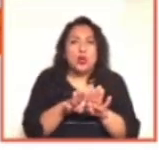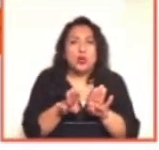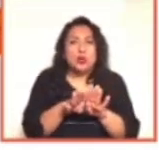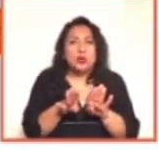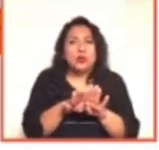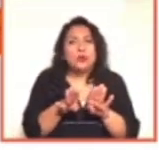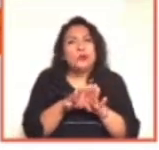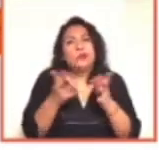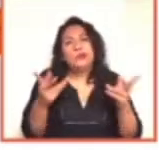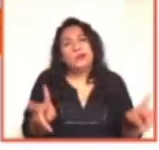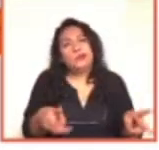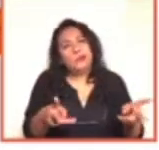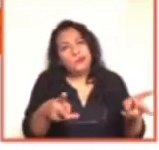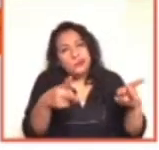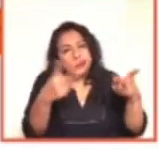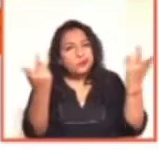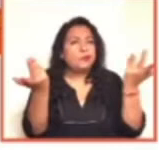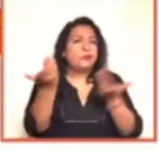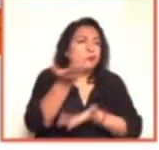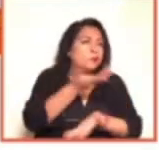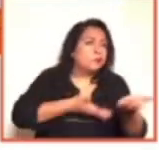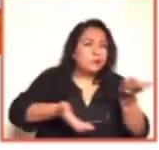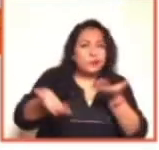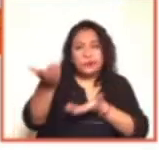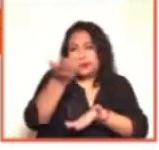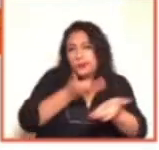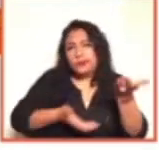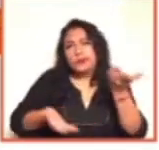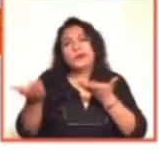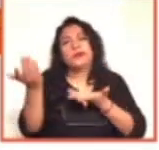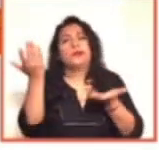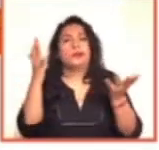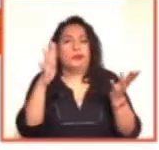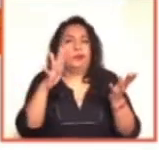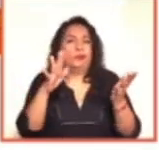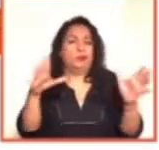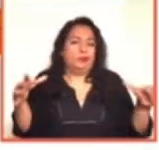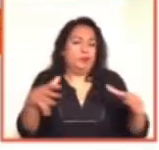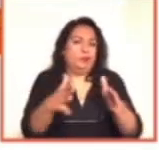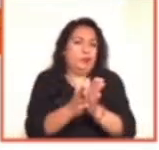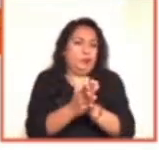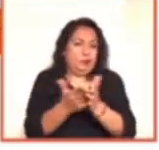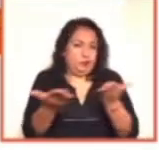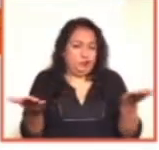del mercado, del comercio, digamos, del ecosistema del libro.